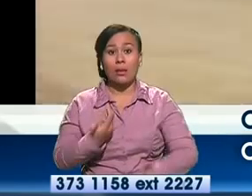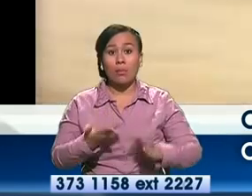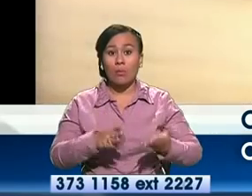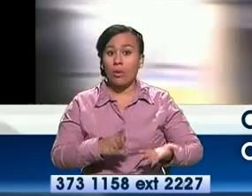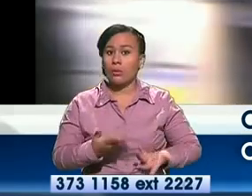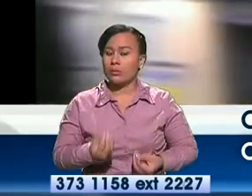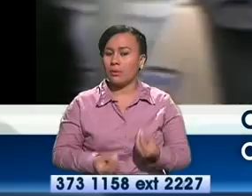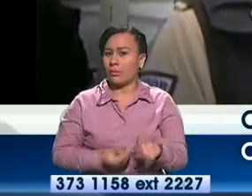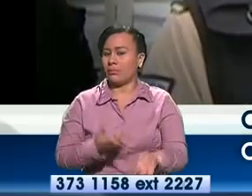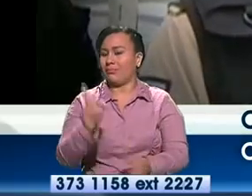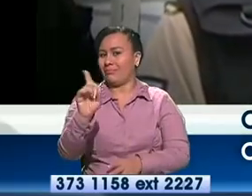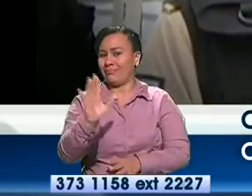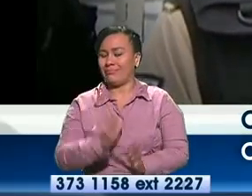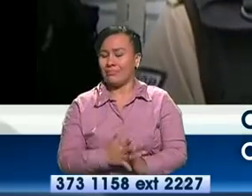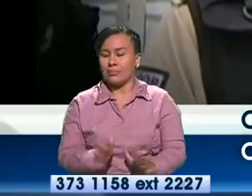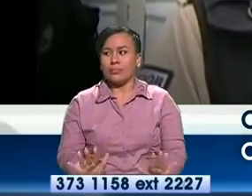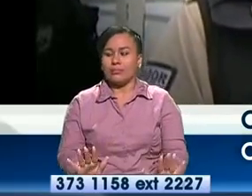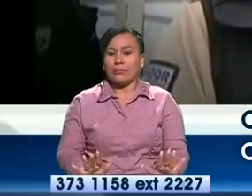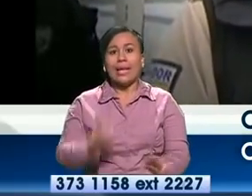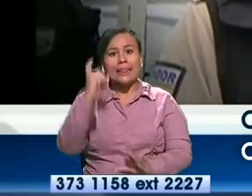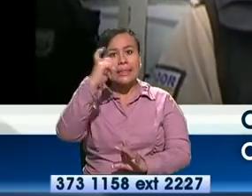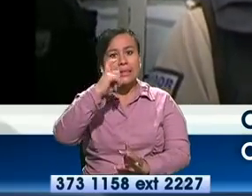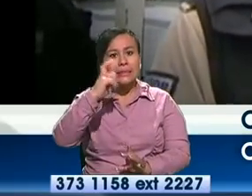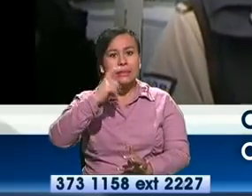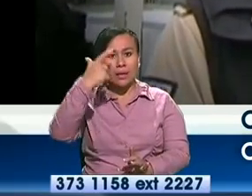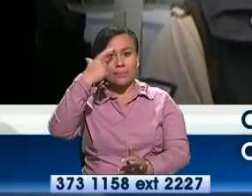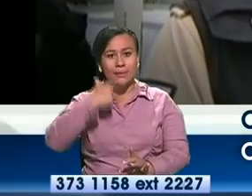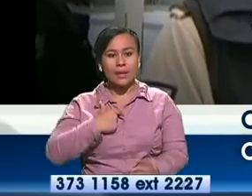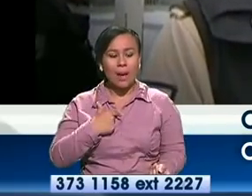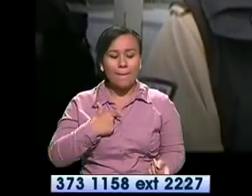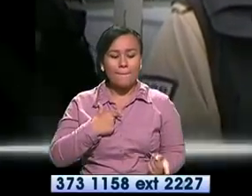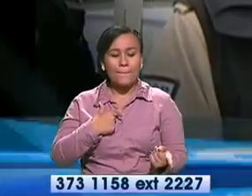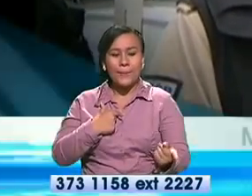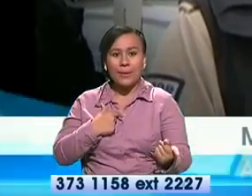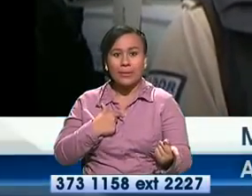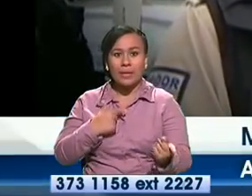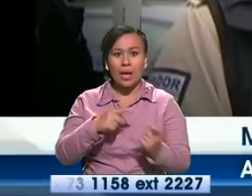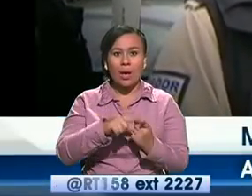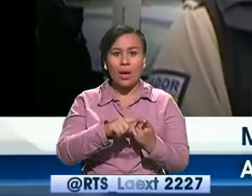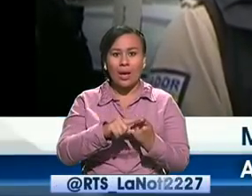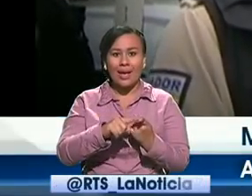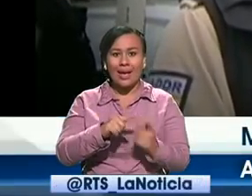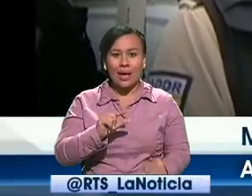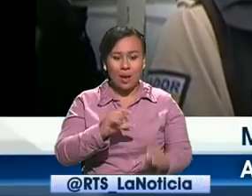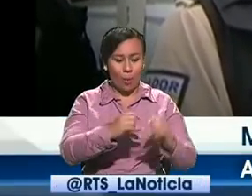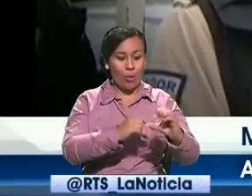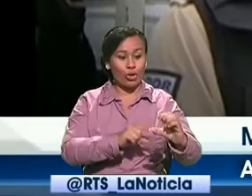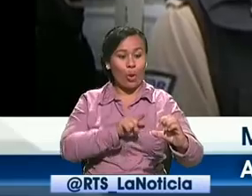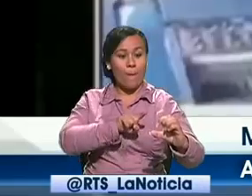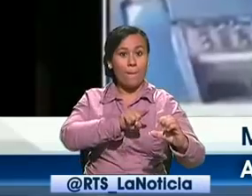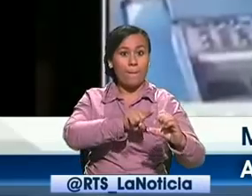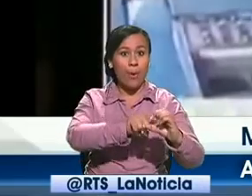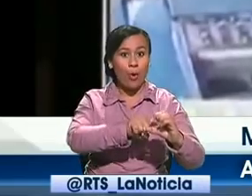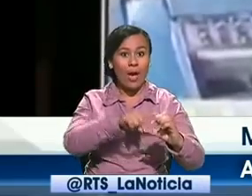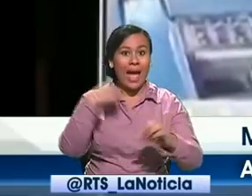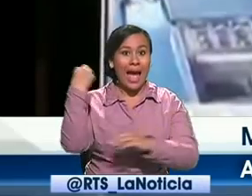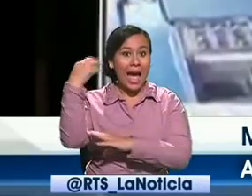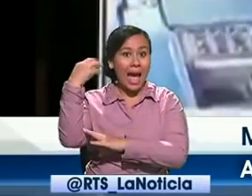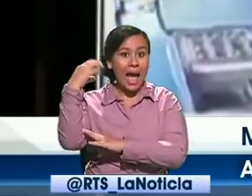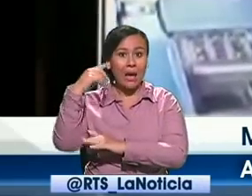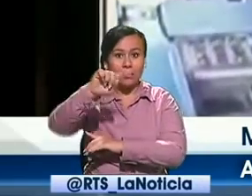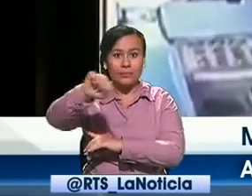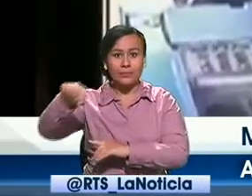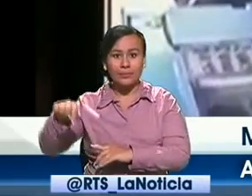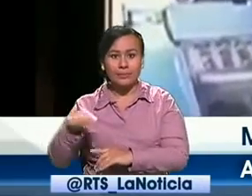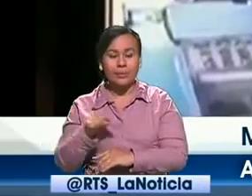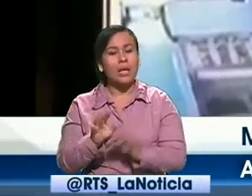se les puede salir un tiro. Pero es necesario que los conductores deben aplastar el botón, porque si no lo hacen, nosotros ya acudiríamos después del robo. Y